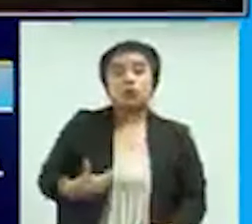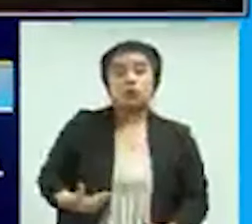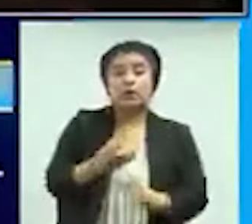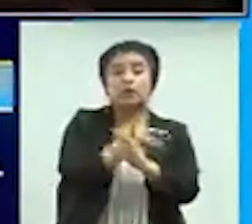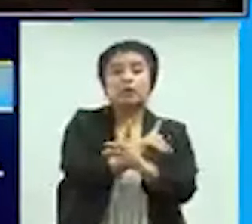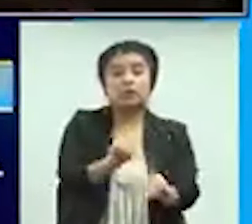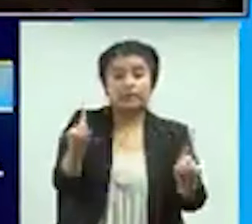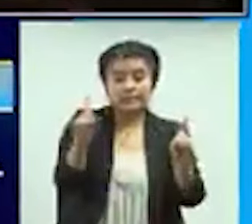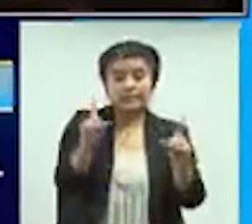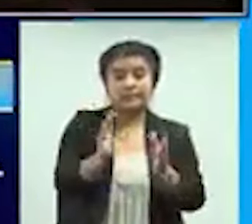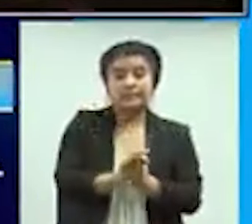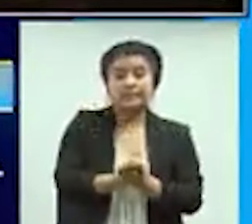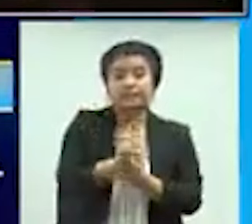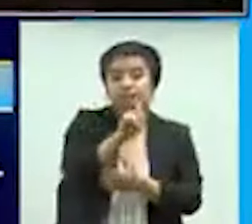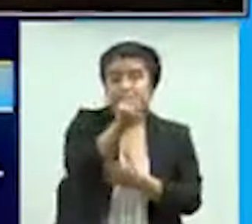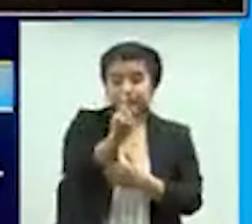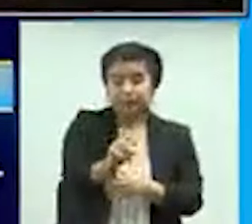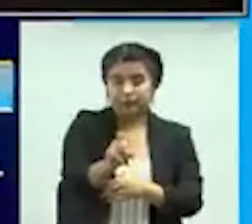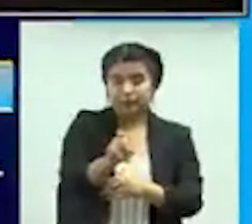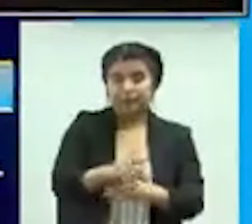democrático?